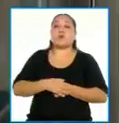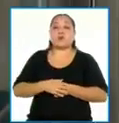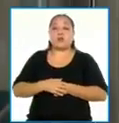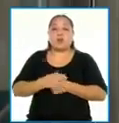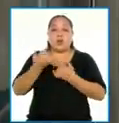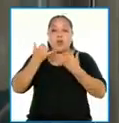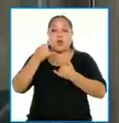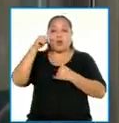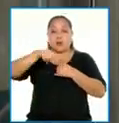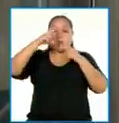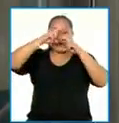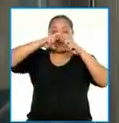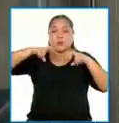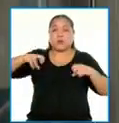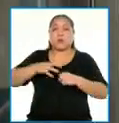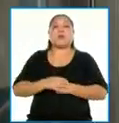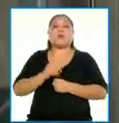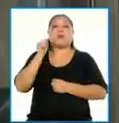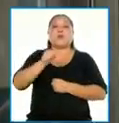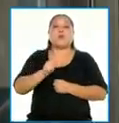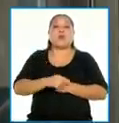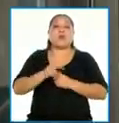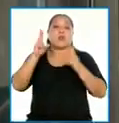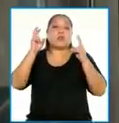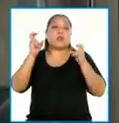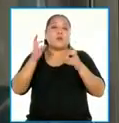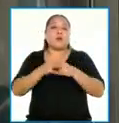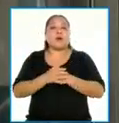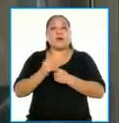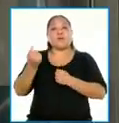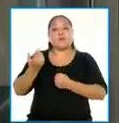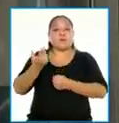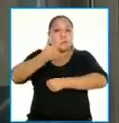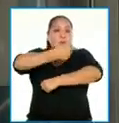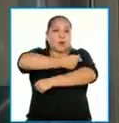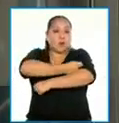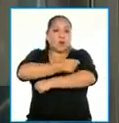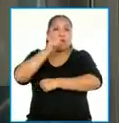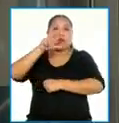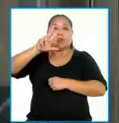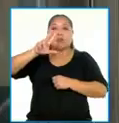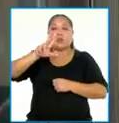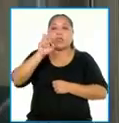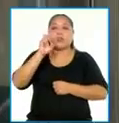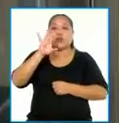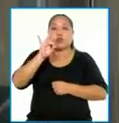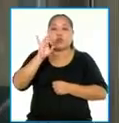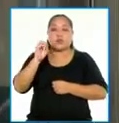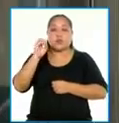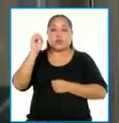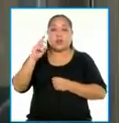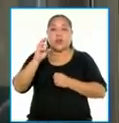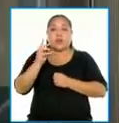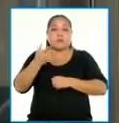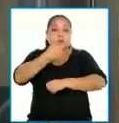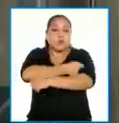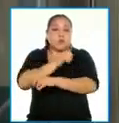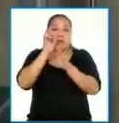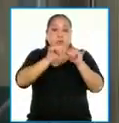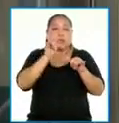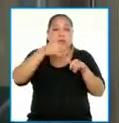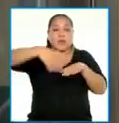de esta investigación por el caso VacunaGate. Específicamente son 803 dosis que permanecen inmovilizadas en los almacenes de